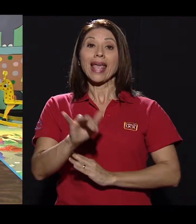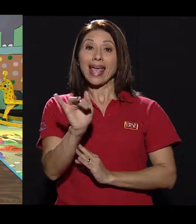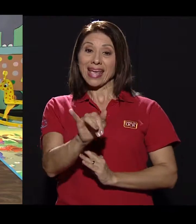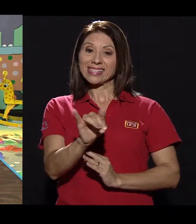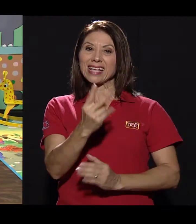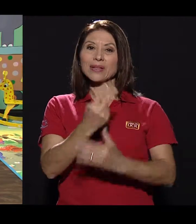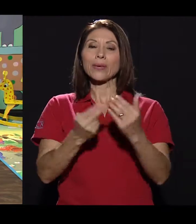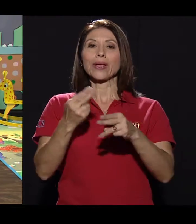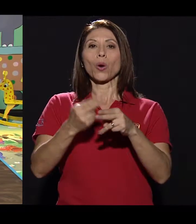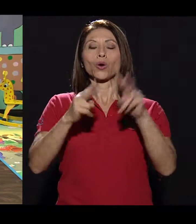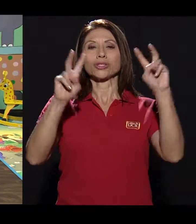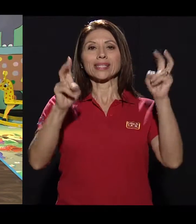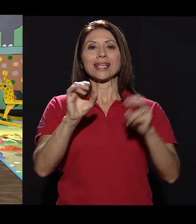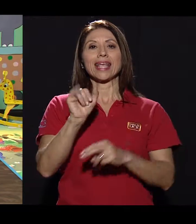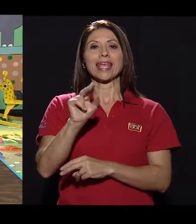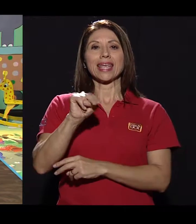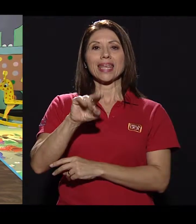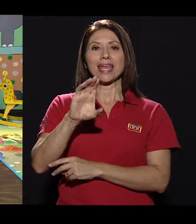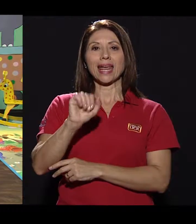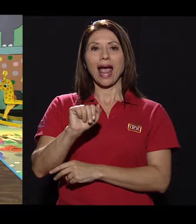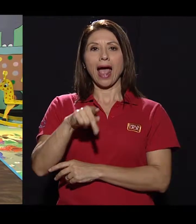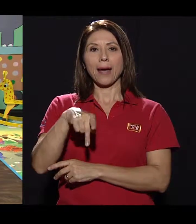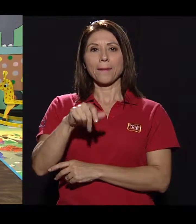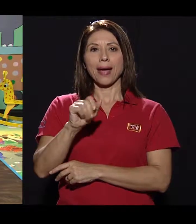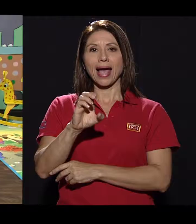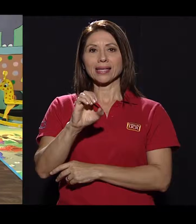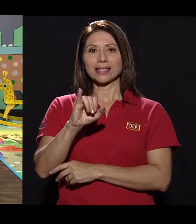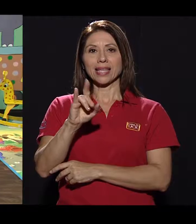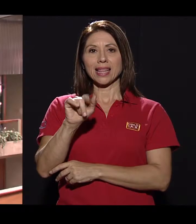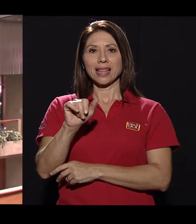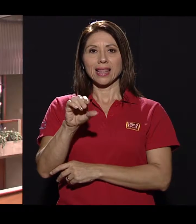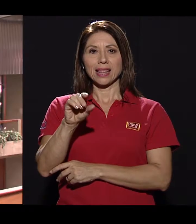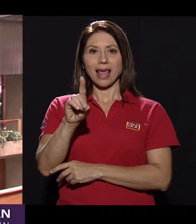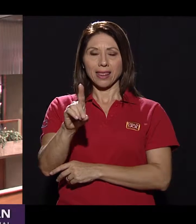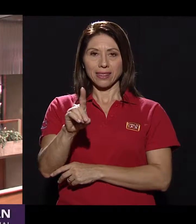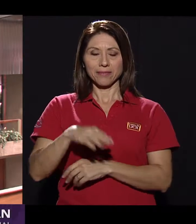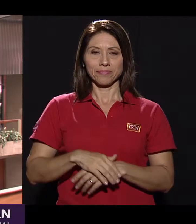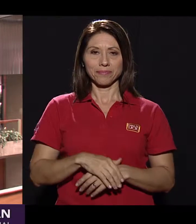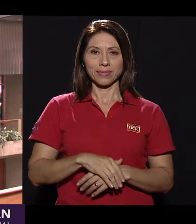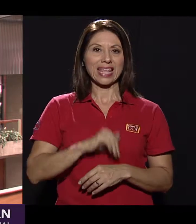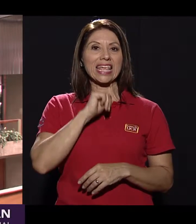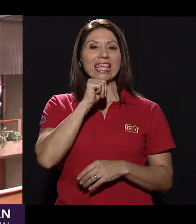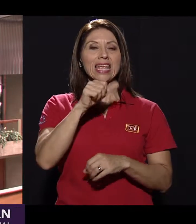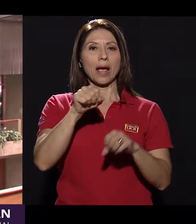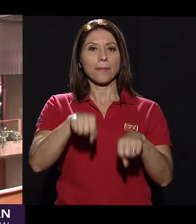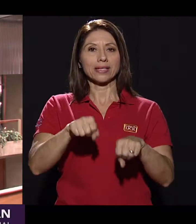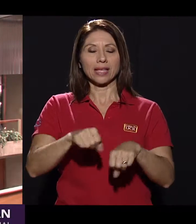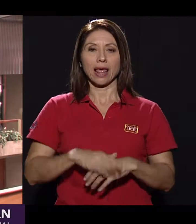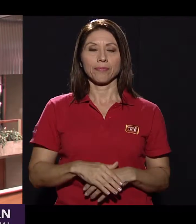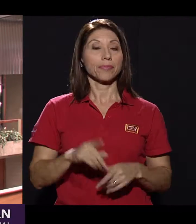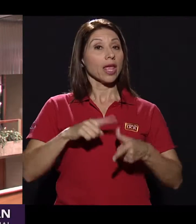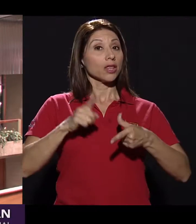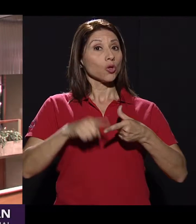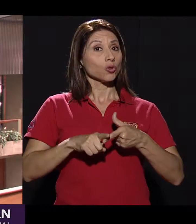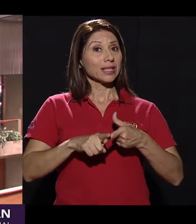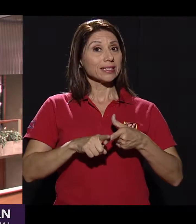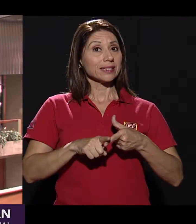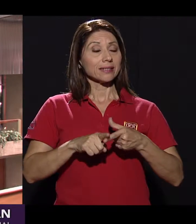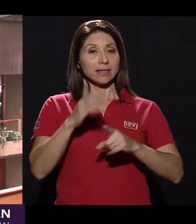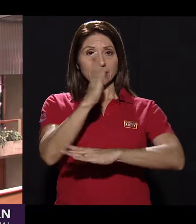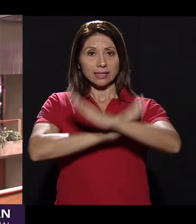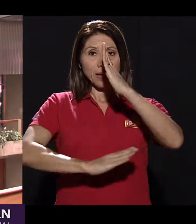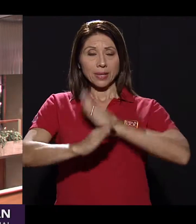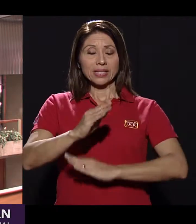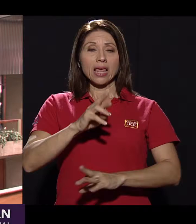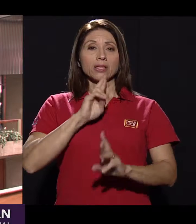discapacidad. Estas se conocen como incapacidades. Entonces, la discapacidad, al ser un resultado social,